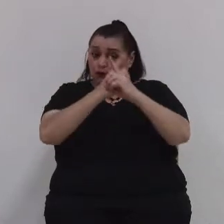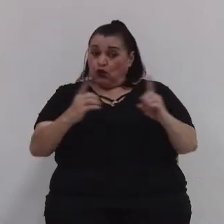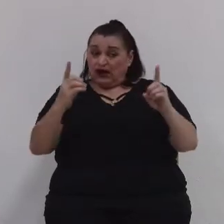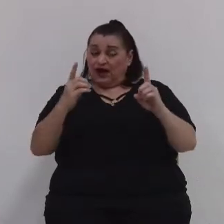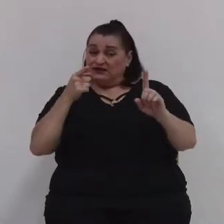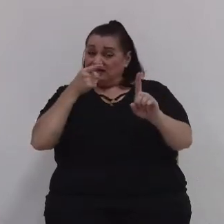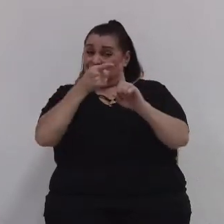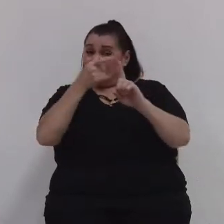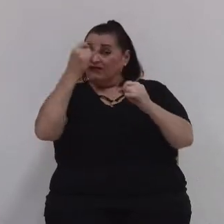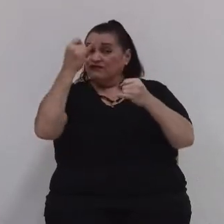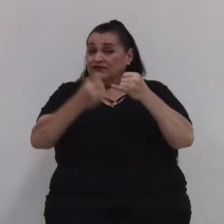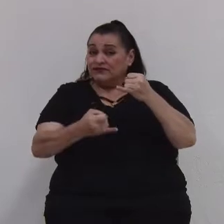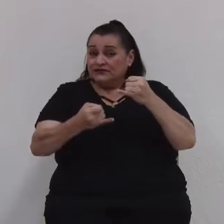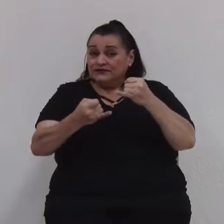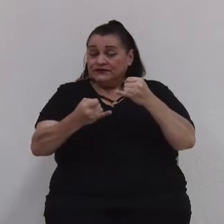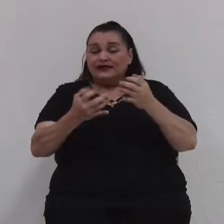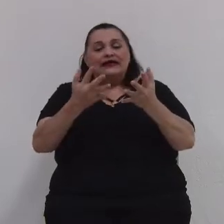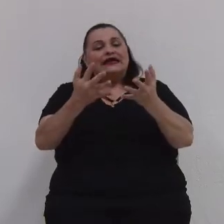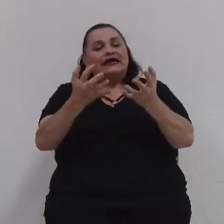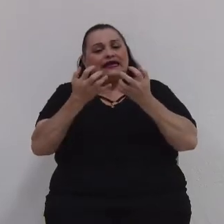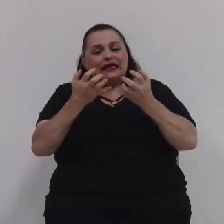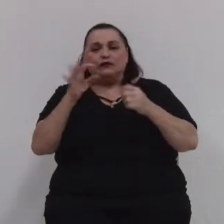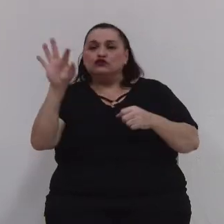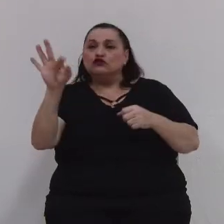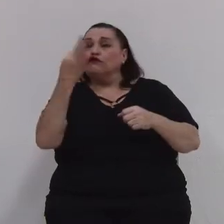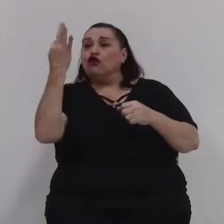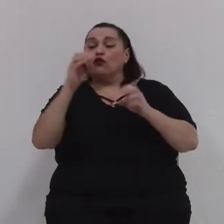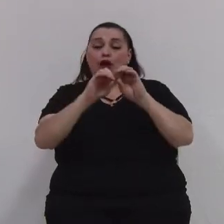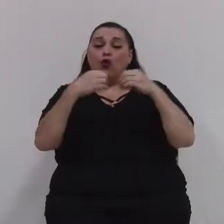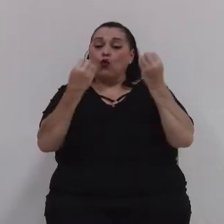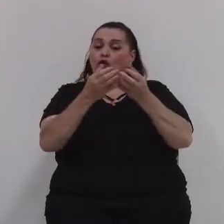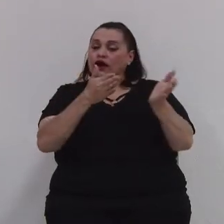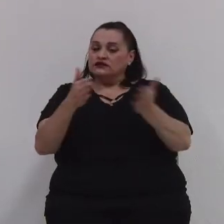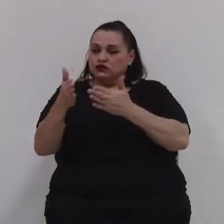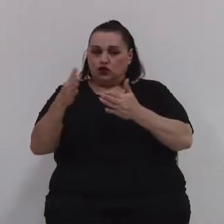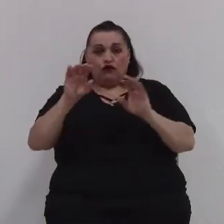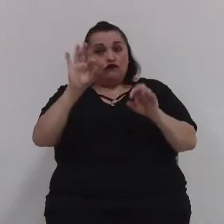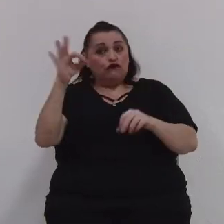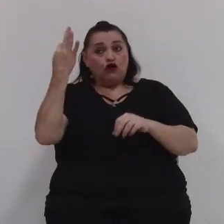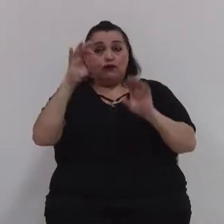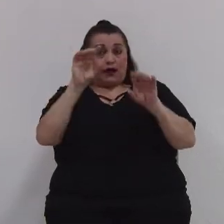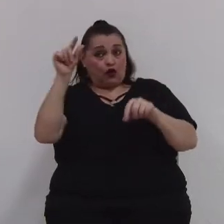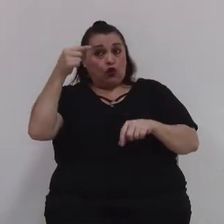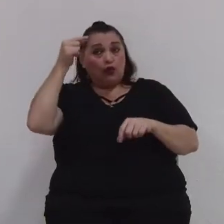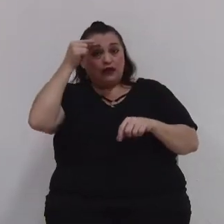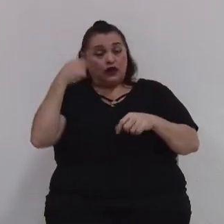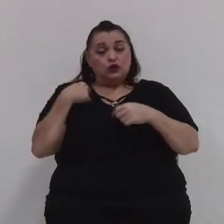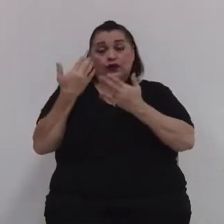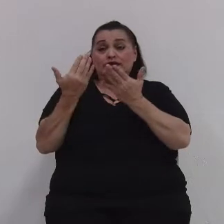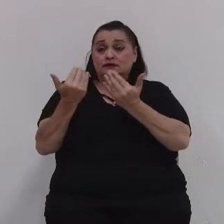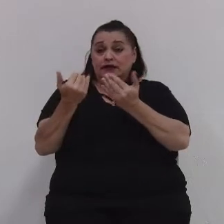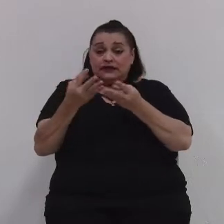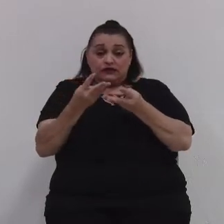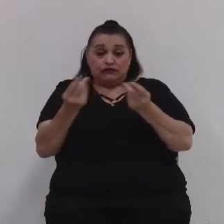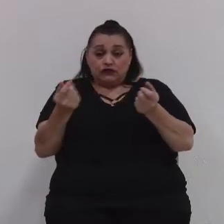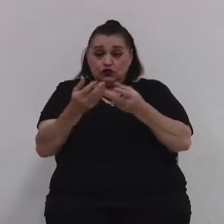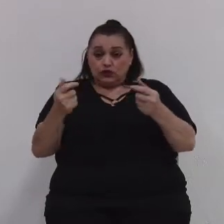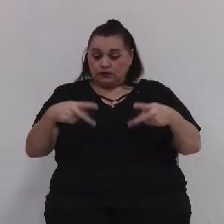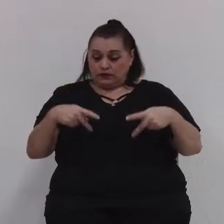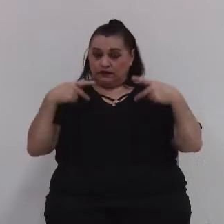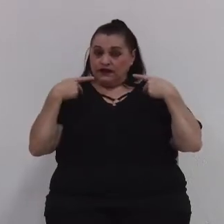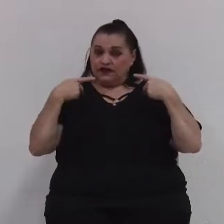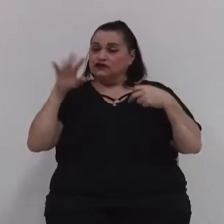final la queremos como forma de organización y forma de gobierno porque tenemos la esperanza de que resuelva nuestras vidas de